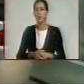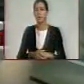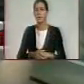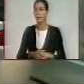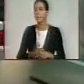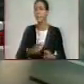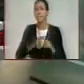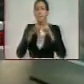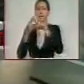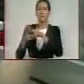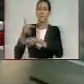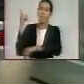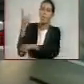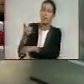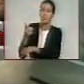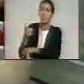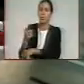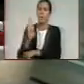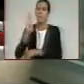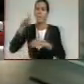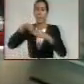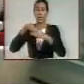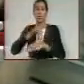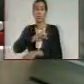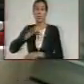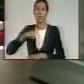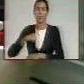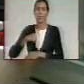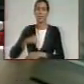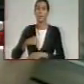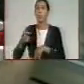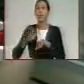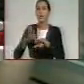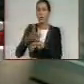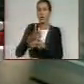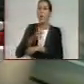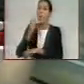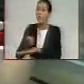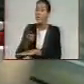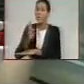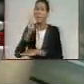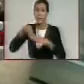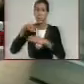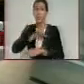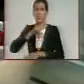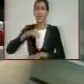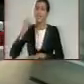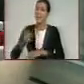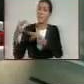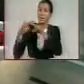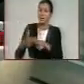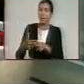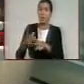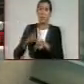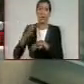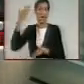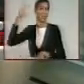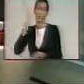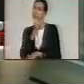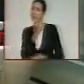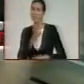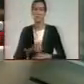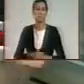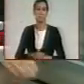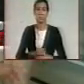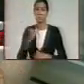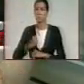banca privada y volver atrás lo que aquí existió durante mucho tiempo y la liberación de las tasas de interés. Eso